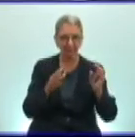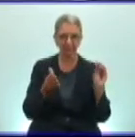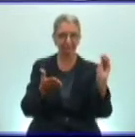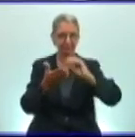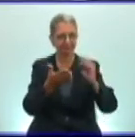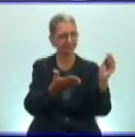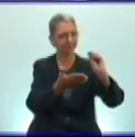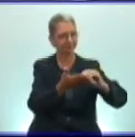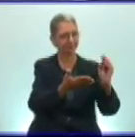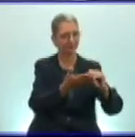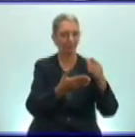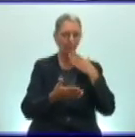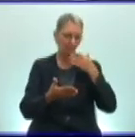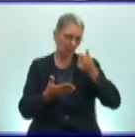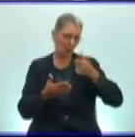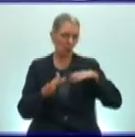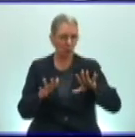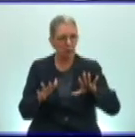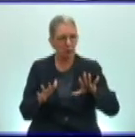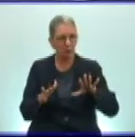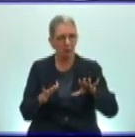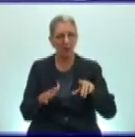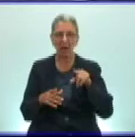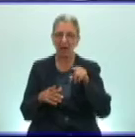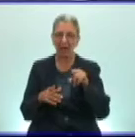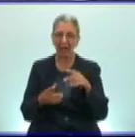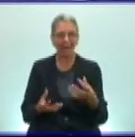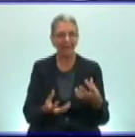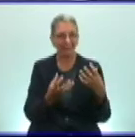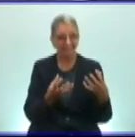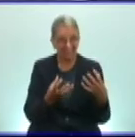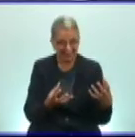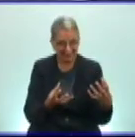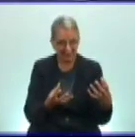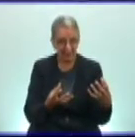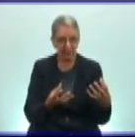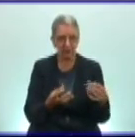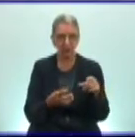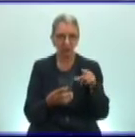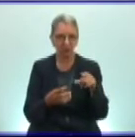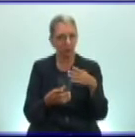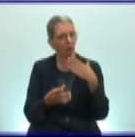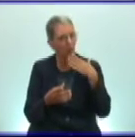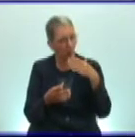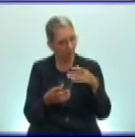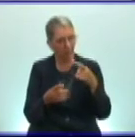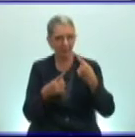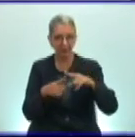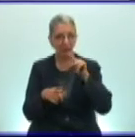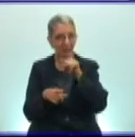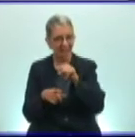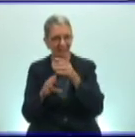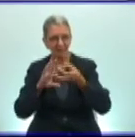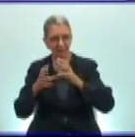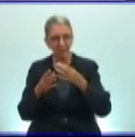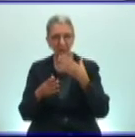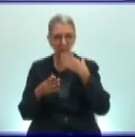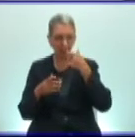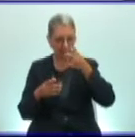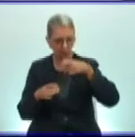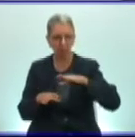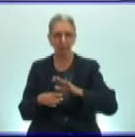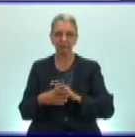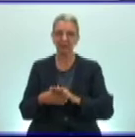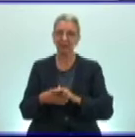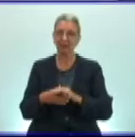con base en ello, en lugar de seguir el de los pesos atómicos utilizado por Mendeleev. Finalmente, Alfred Werner,